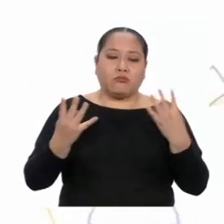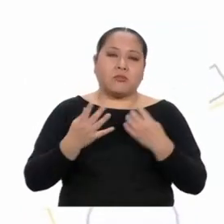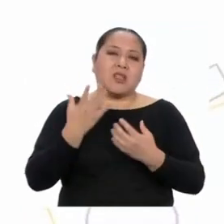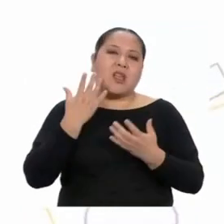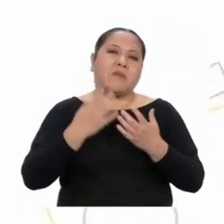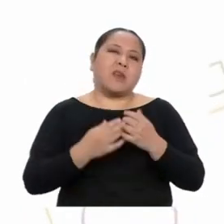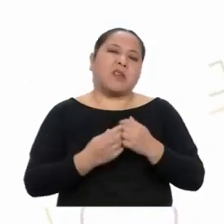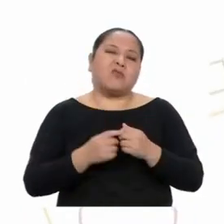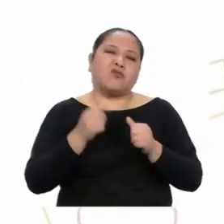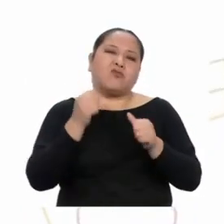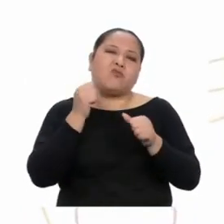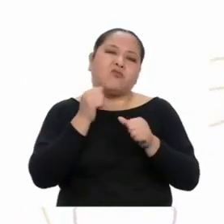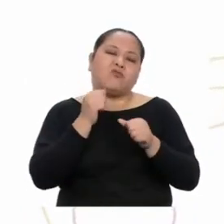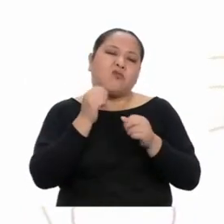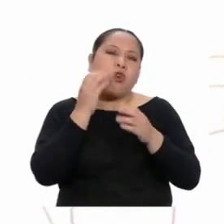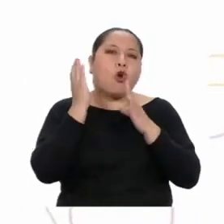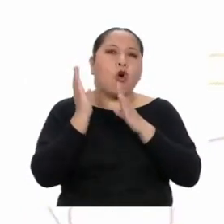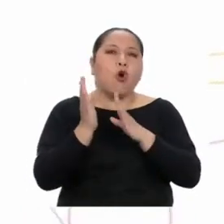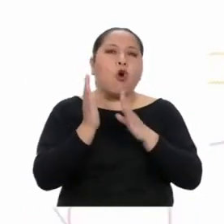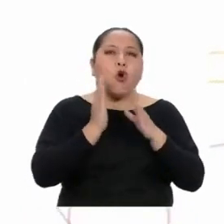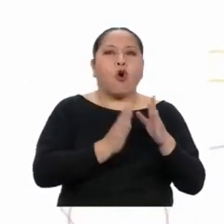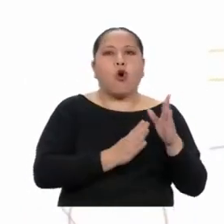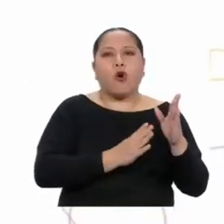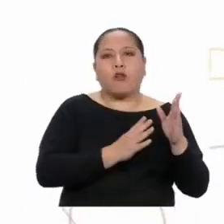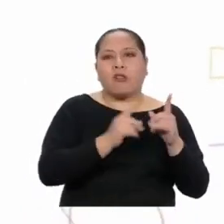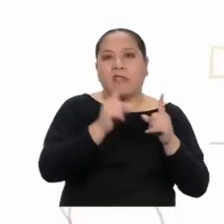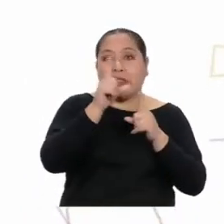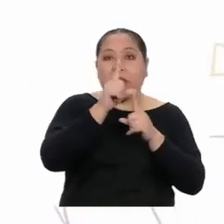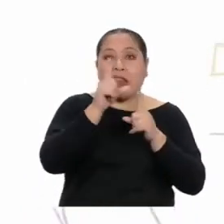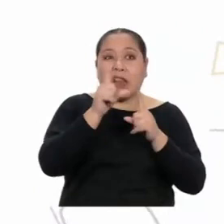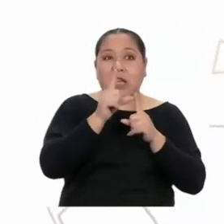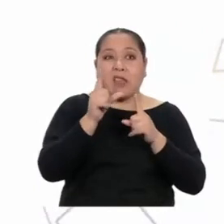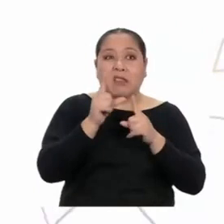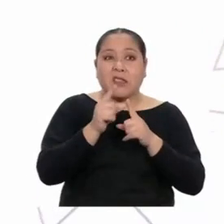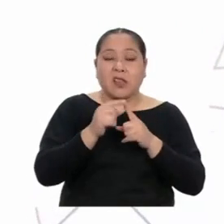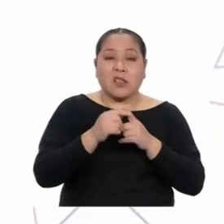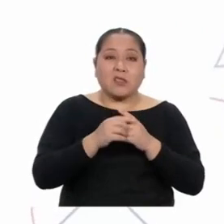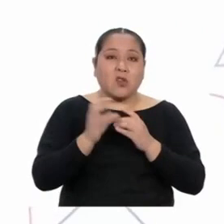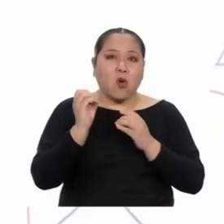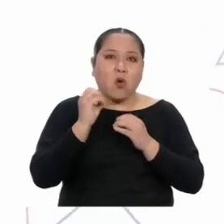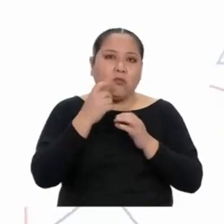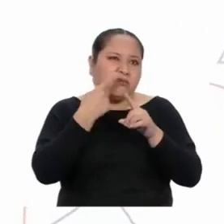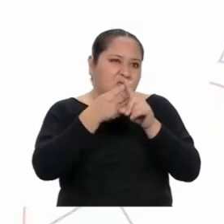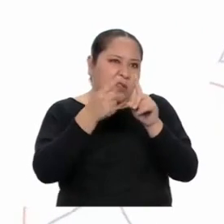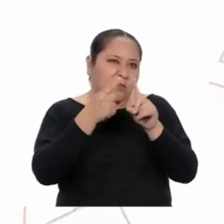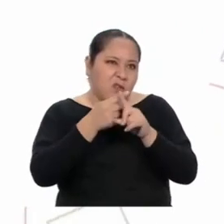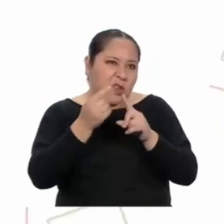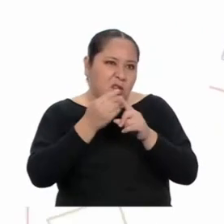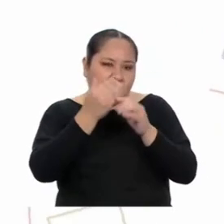orden alfabético o utilizando cualquier otro criterio. En nuestro